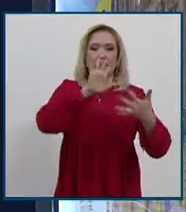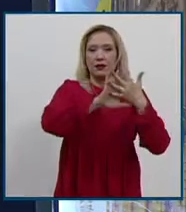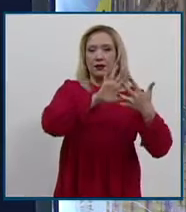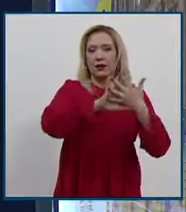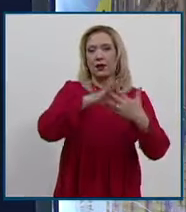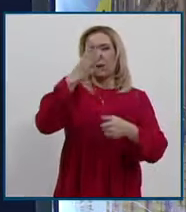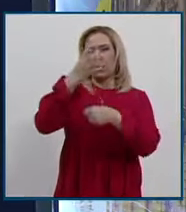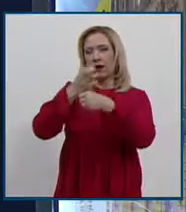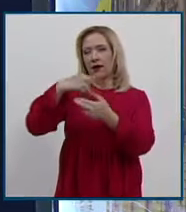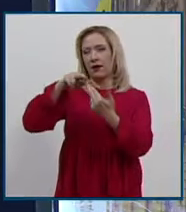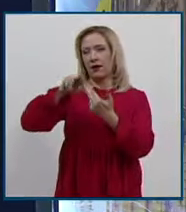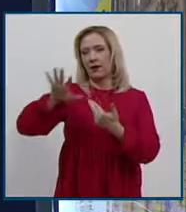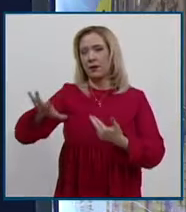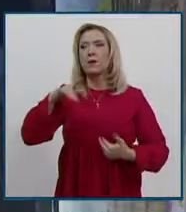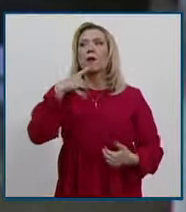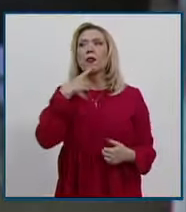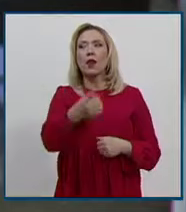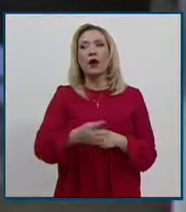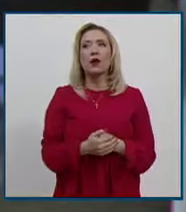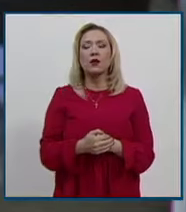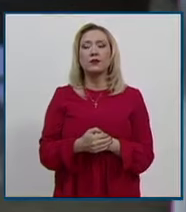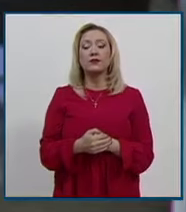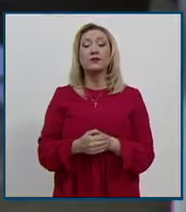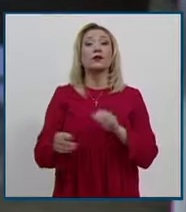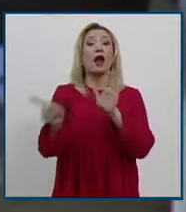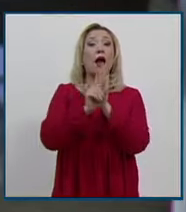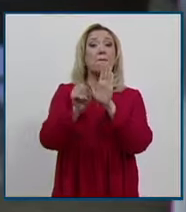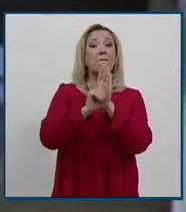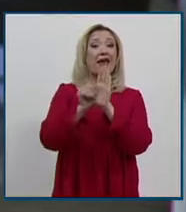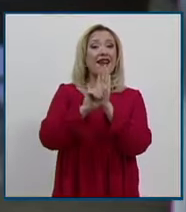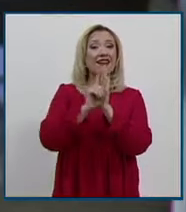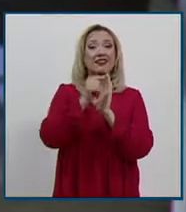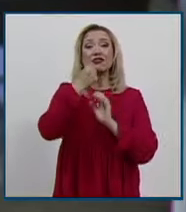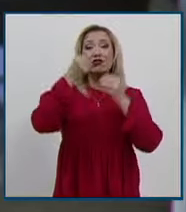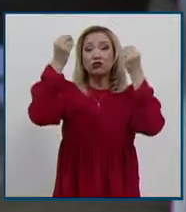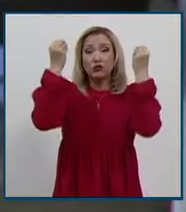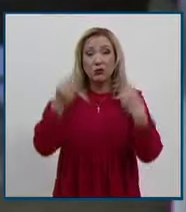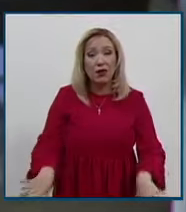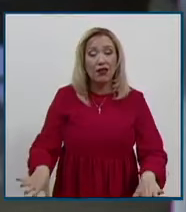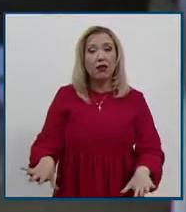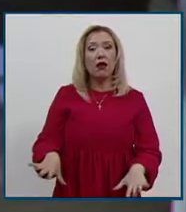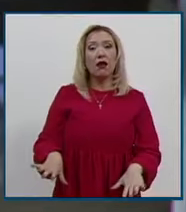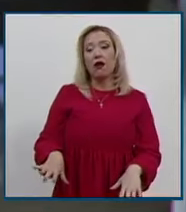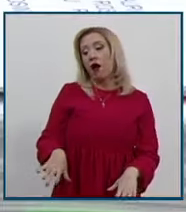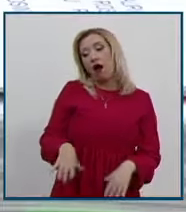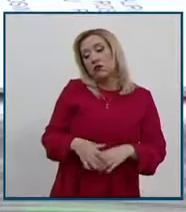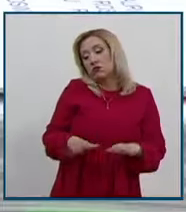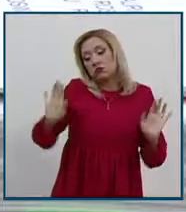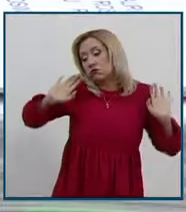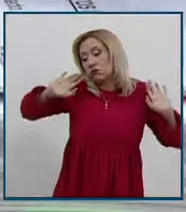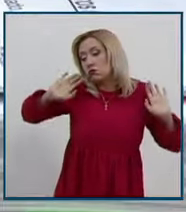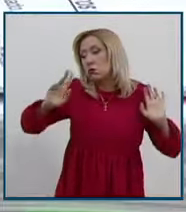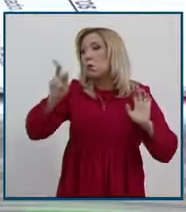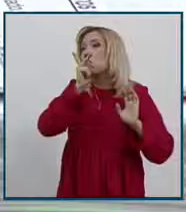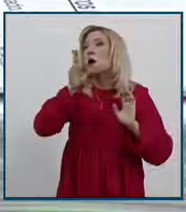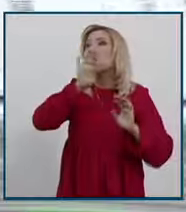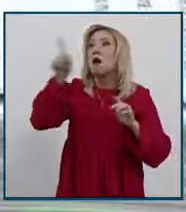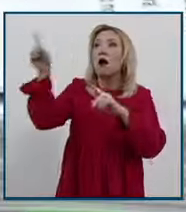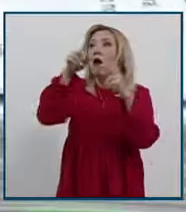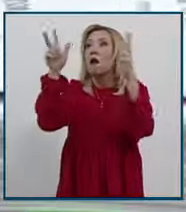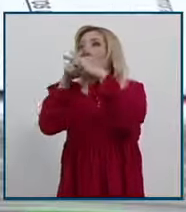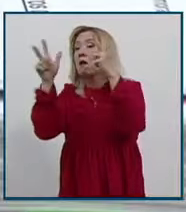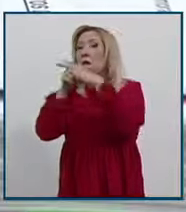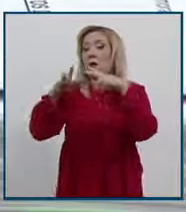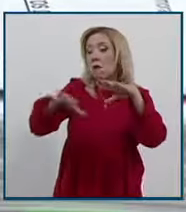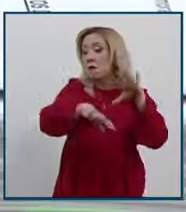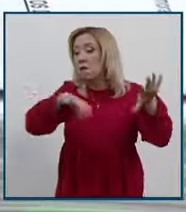cuarto circuito determinó que la activación de la Alerta Amber no puede negarse para la búsqueda y recuperación de un Infante víctima